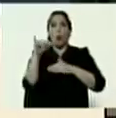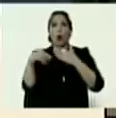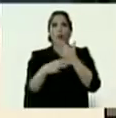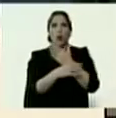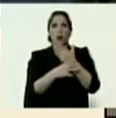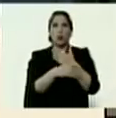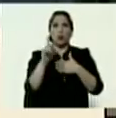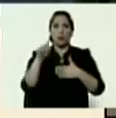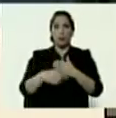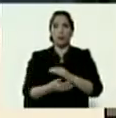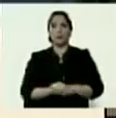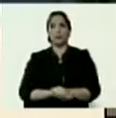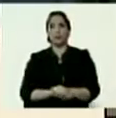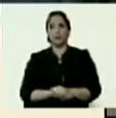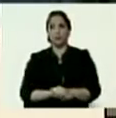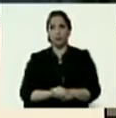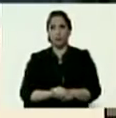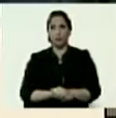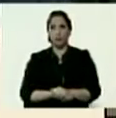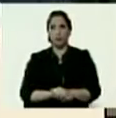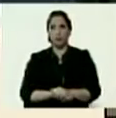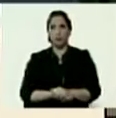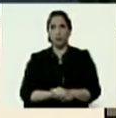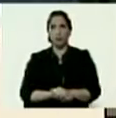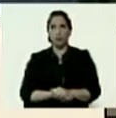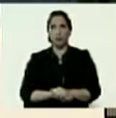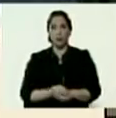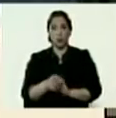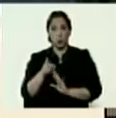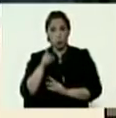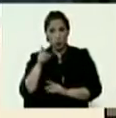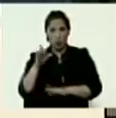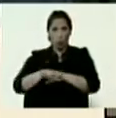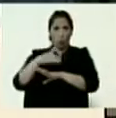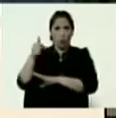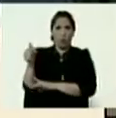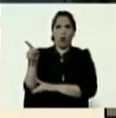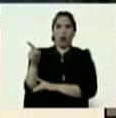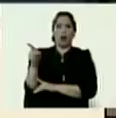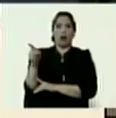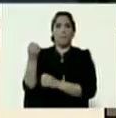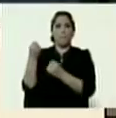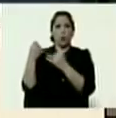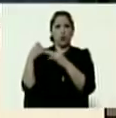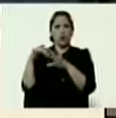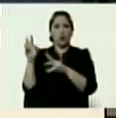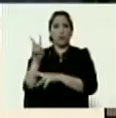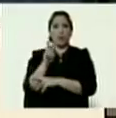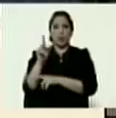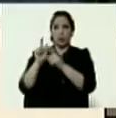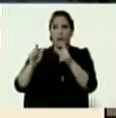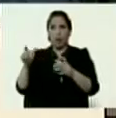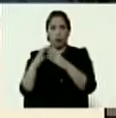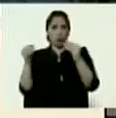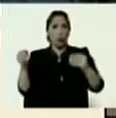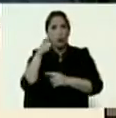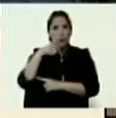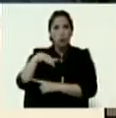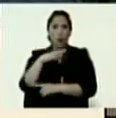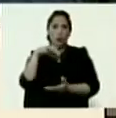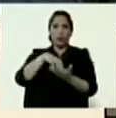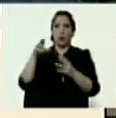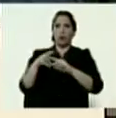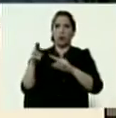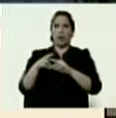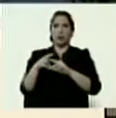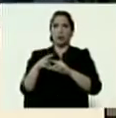nacionales venezolanos, señor Juan Guaidó. Por usted, muchos venezolanos de todos estos pueblos del estado Táchira